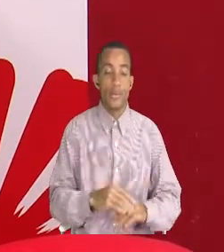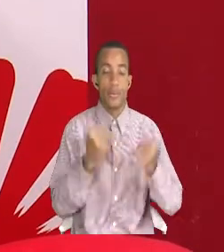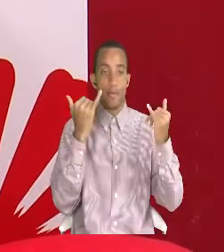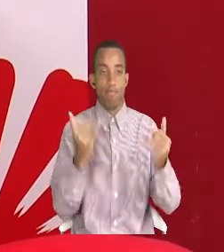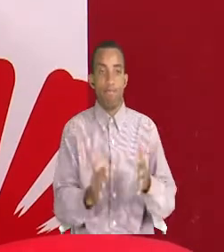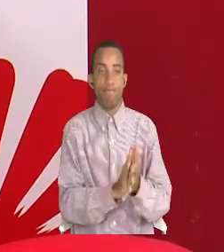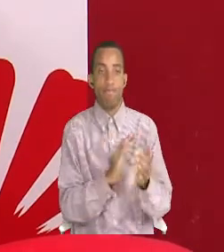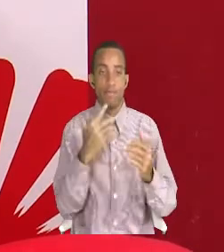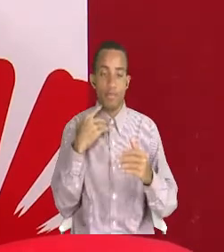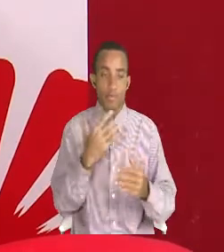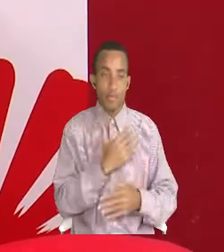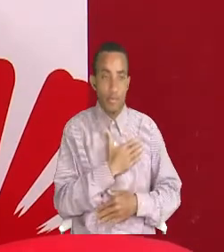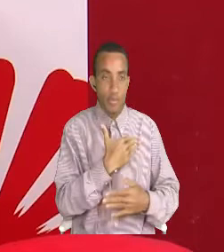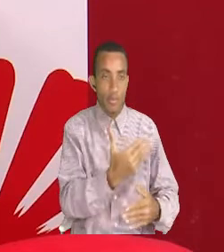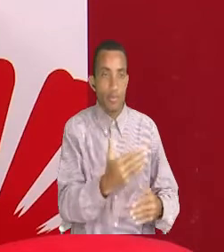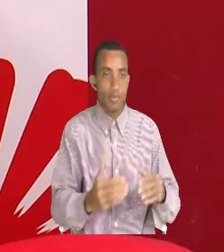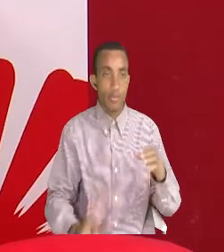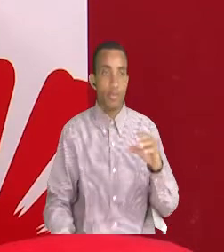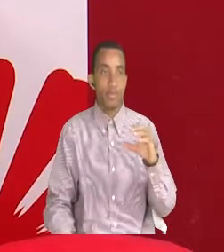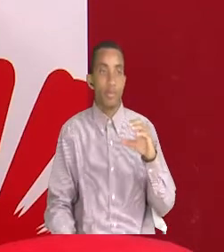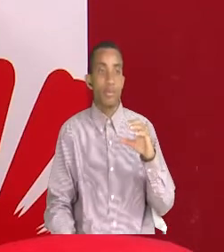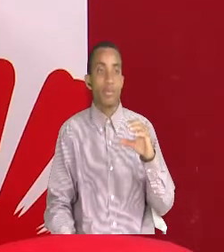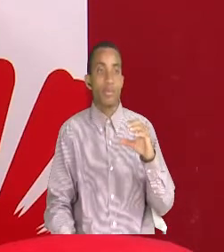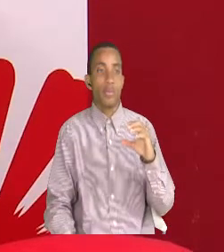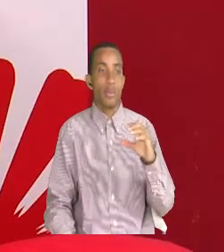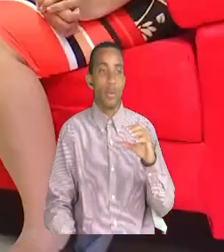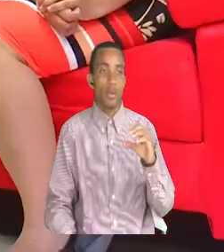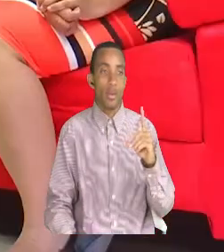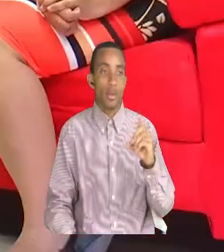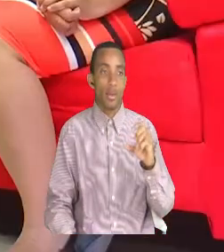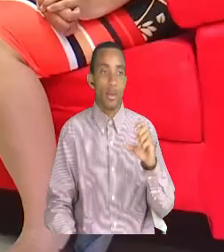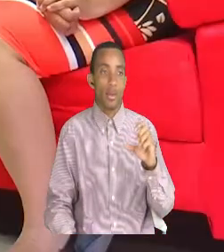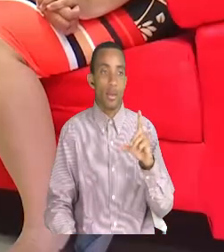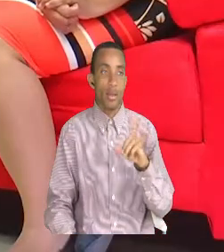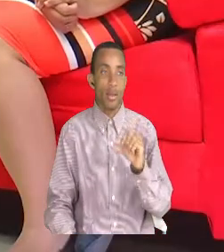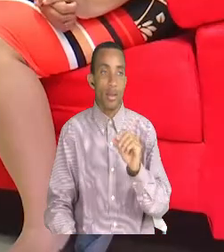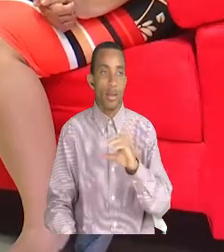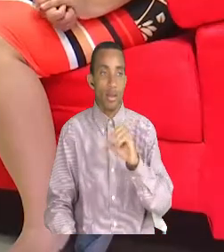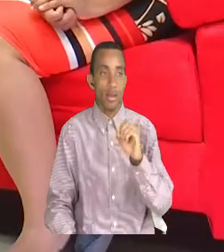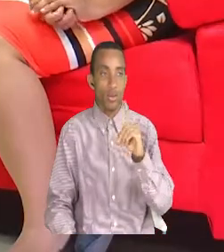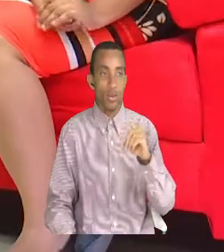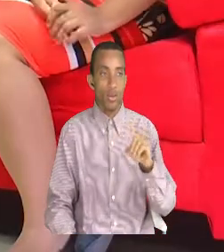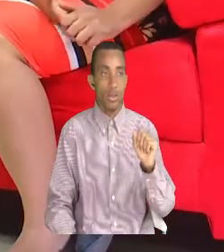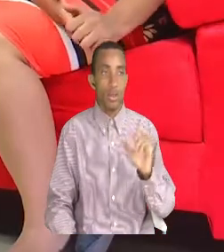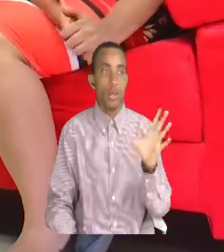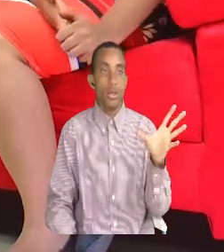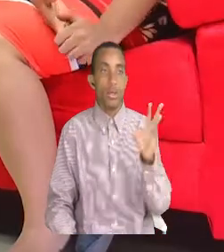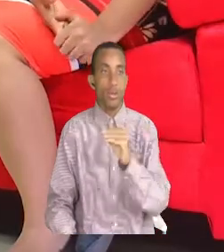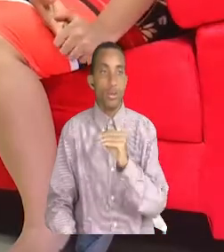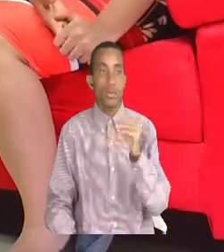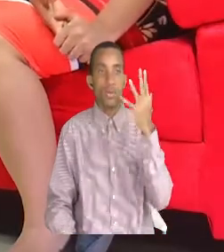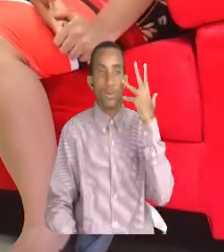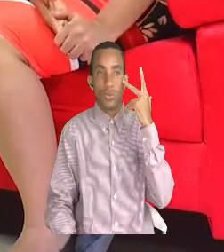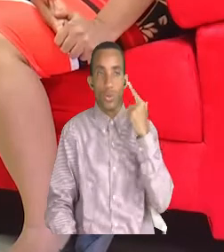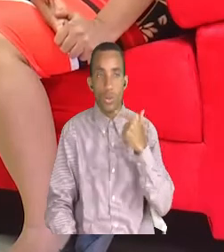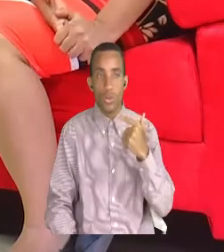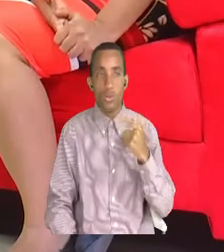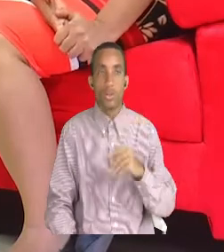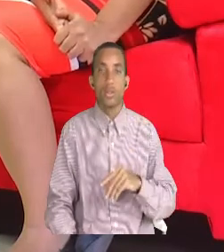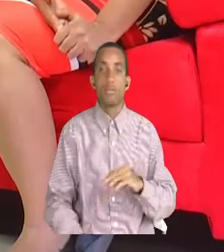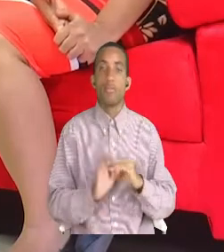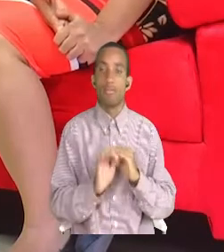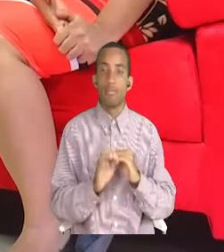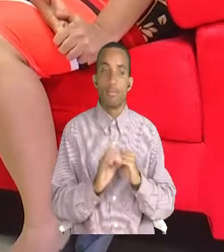a Kiara de la Osa. Hola, Kiara, buenos días. Hola, Jennifer, buenos días. Buenos días a todos nuestros televidentes que todos los días están ahí